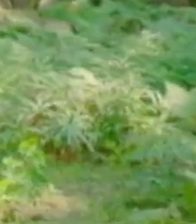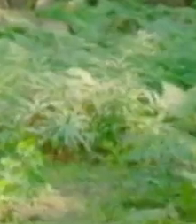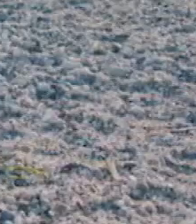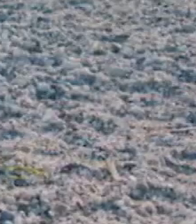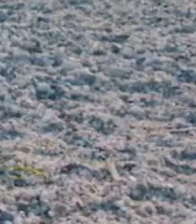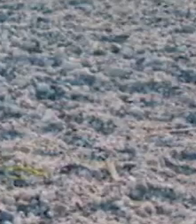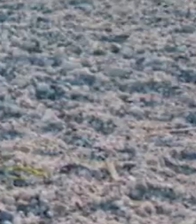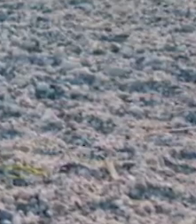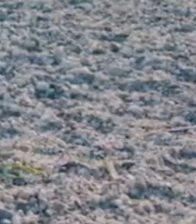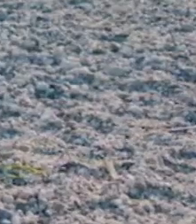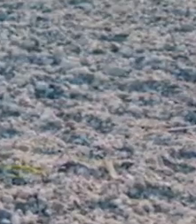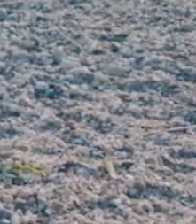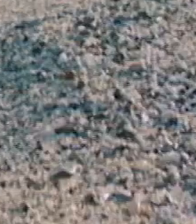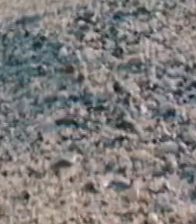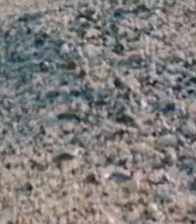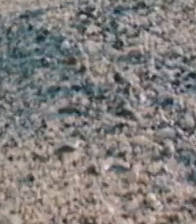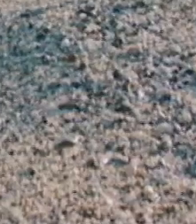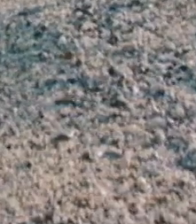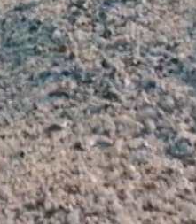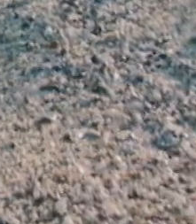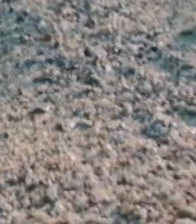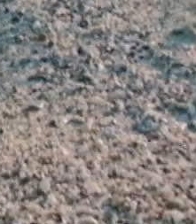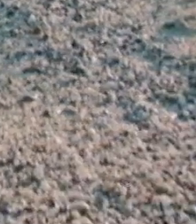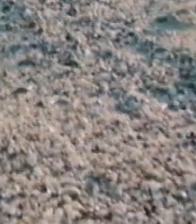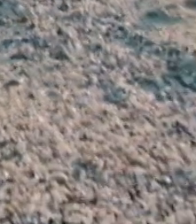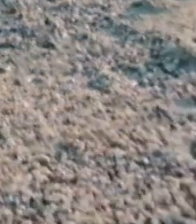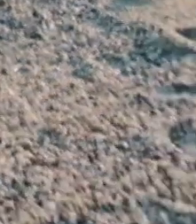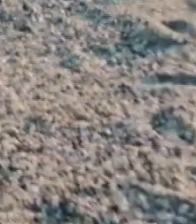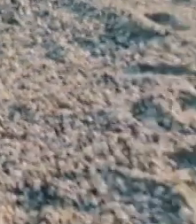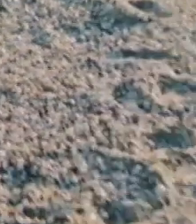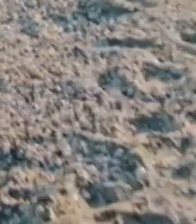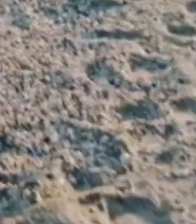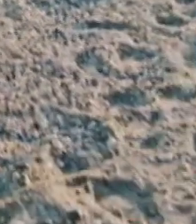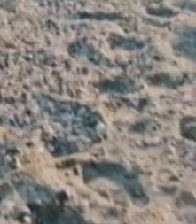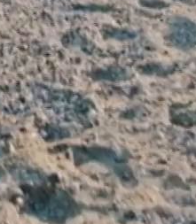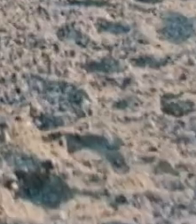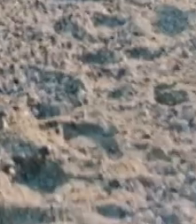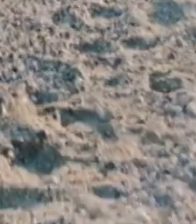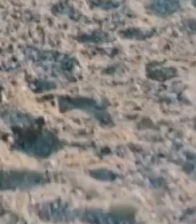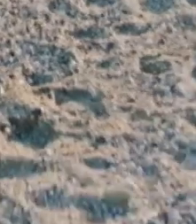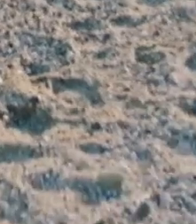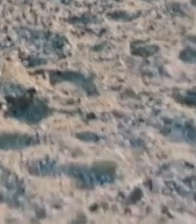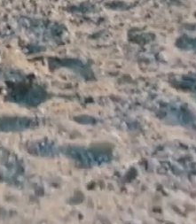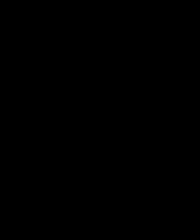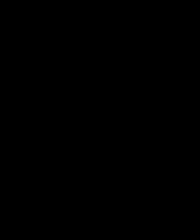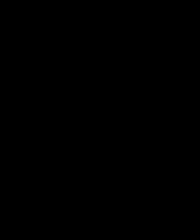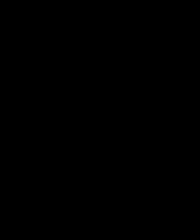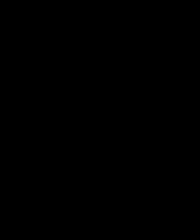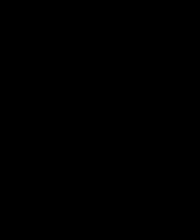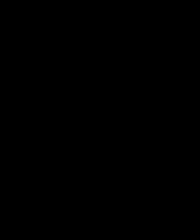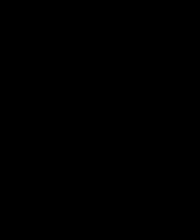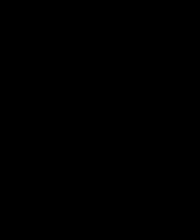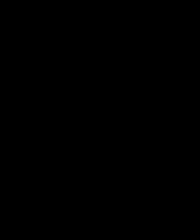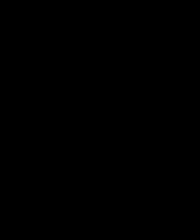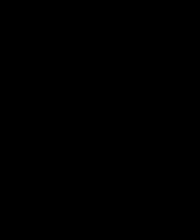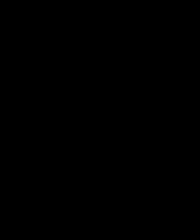De lunes a viernes a las 11:30 de la mañana. En 13, Costa Rica Televisión.